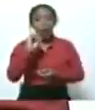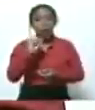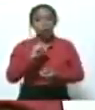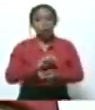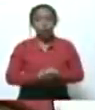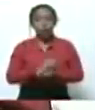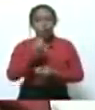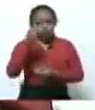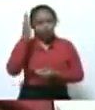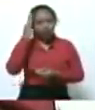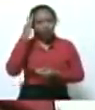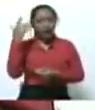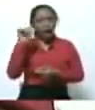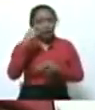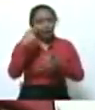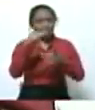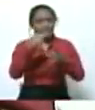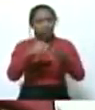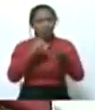tú lo sabes, ahí estaban